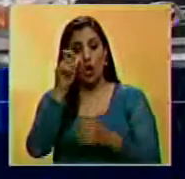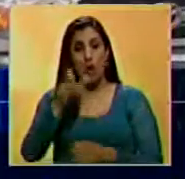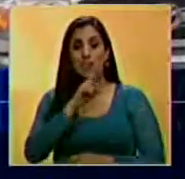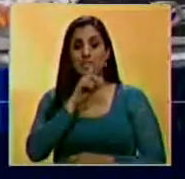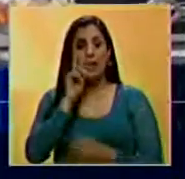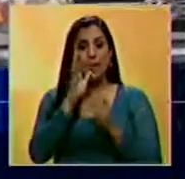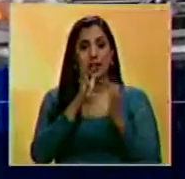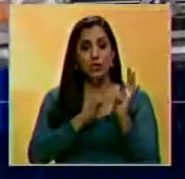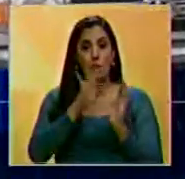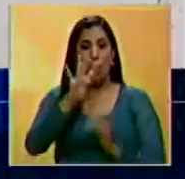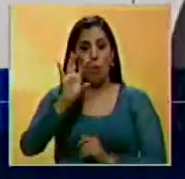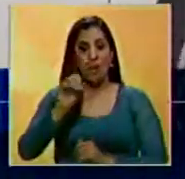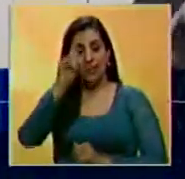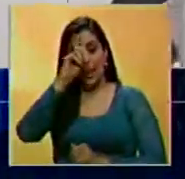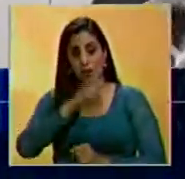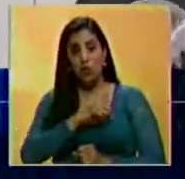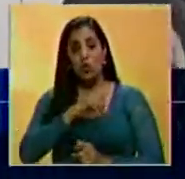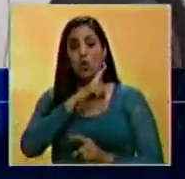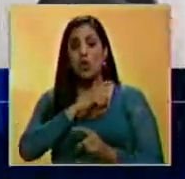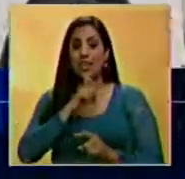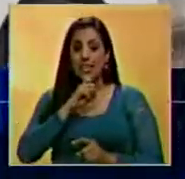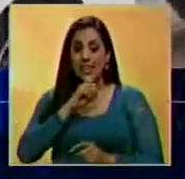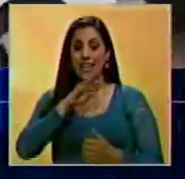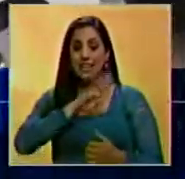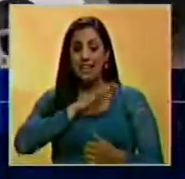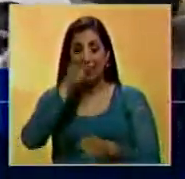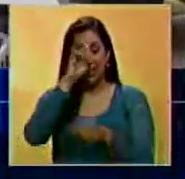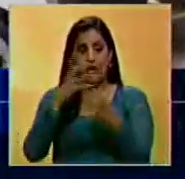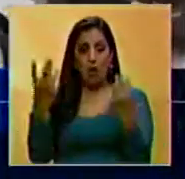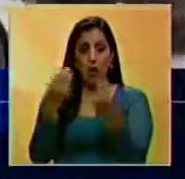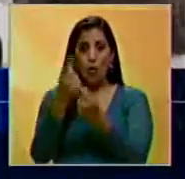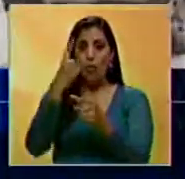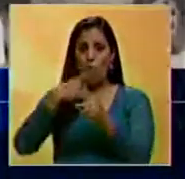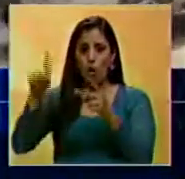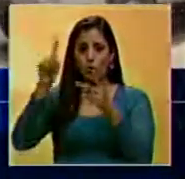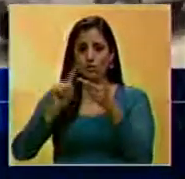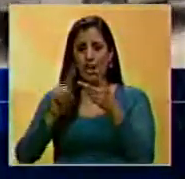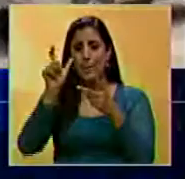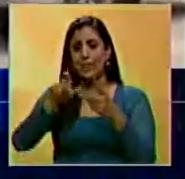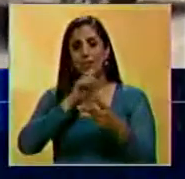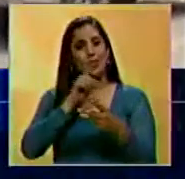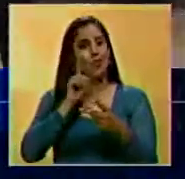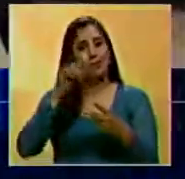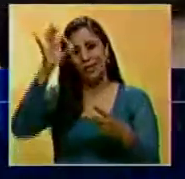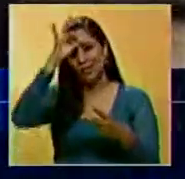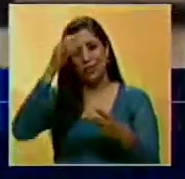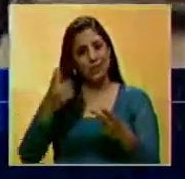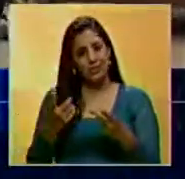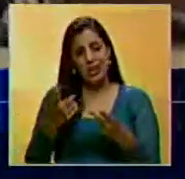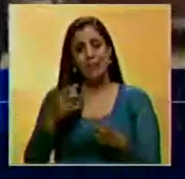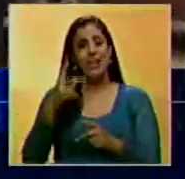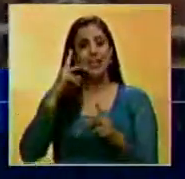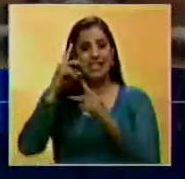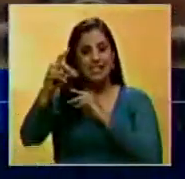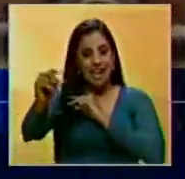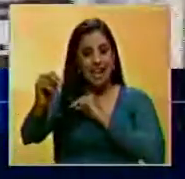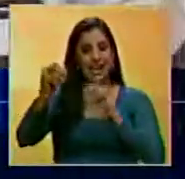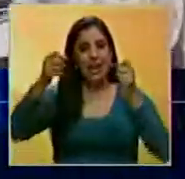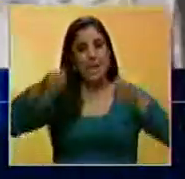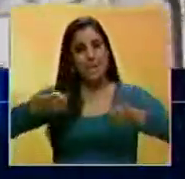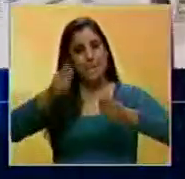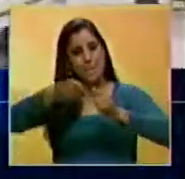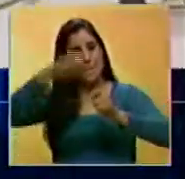rodríguez de 40 años de edad quien se encontraba en compañía de otro ciudadano que aún no ha sido identificado salieron a pescar como